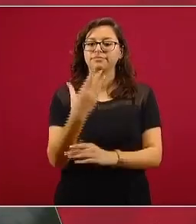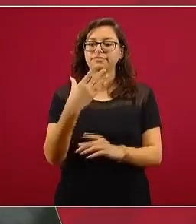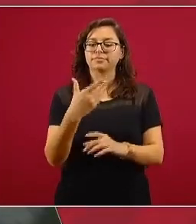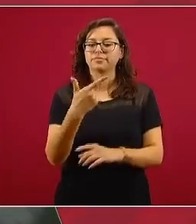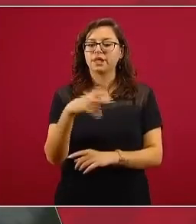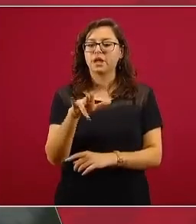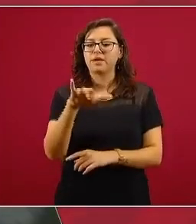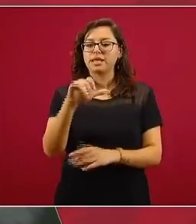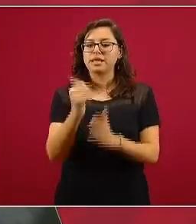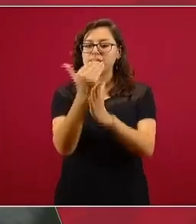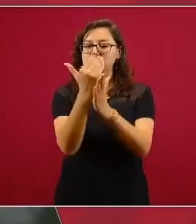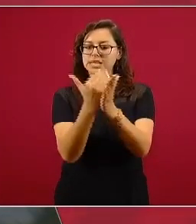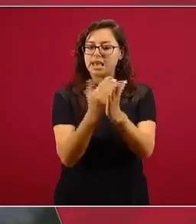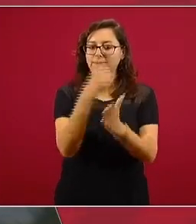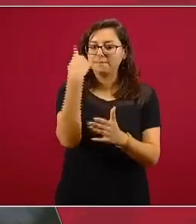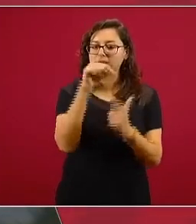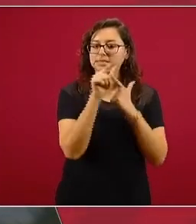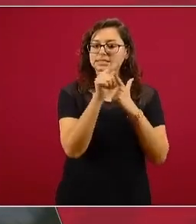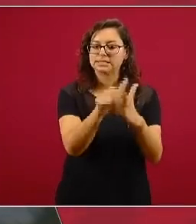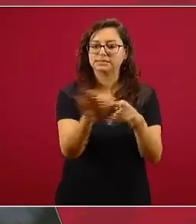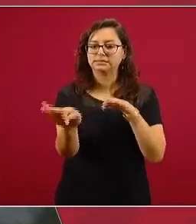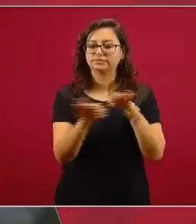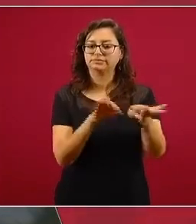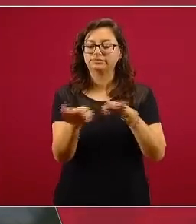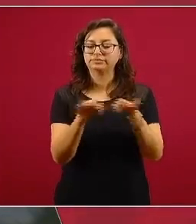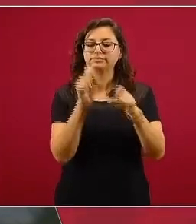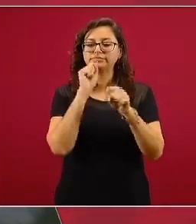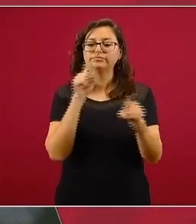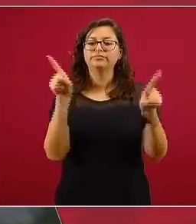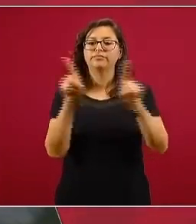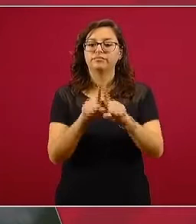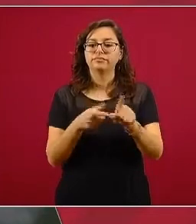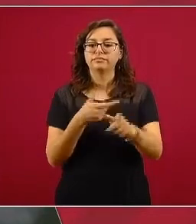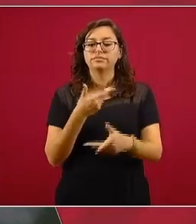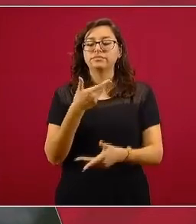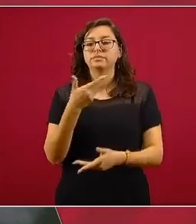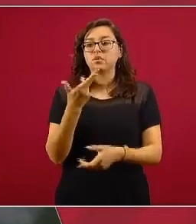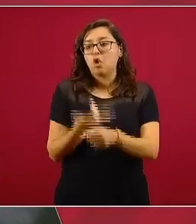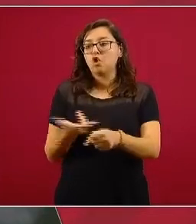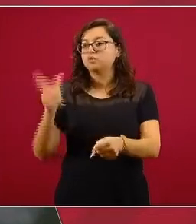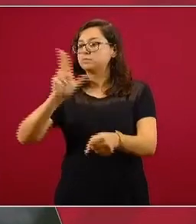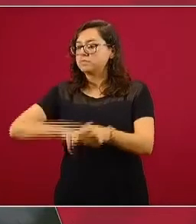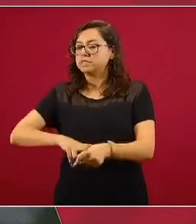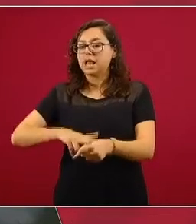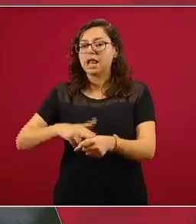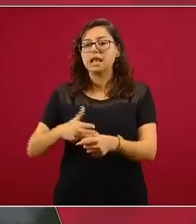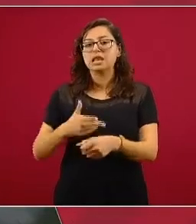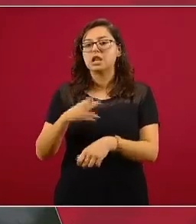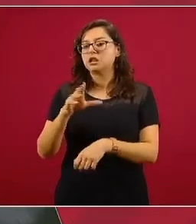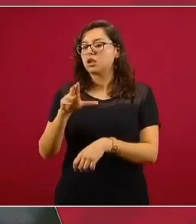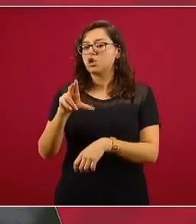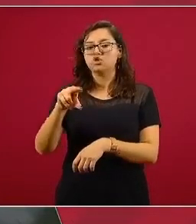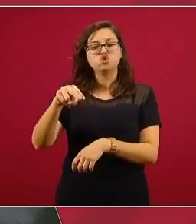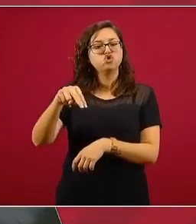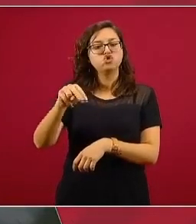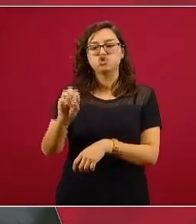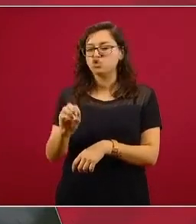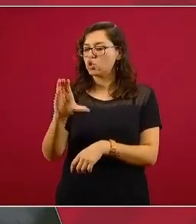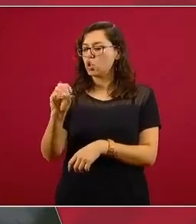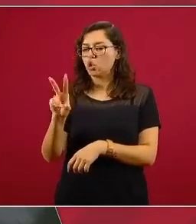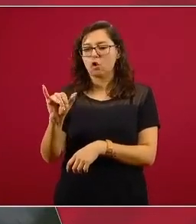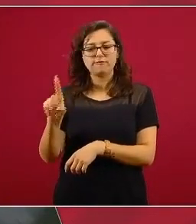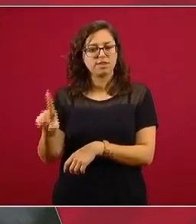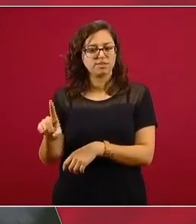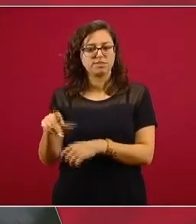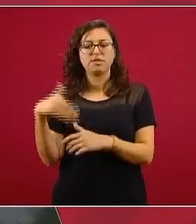de operaciones y restitución de los servicios no COVID, que se publicará en uno de los días de esta